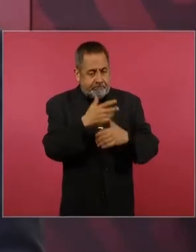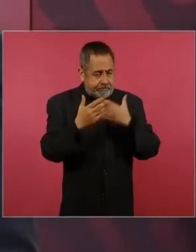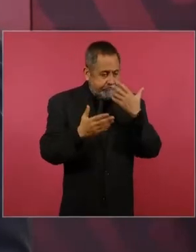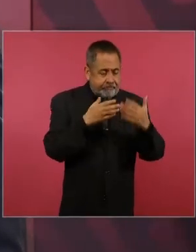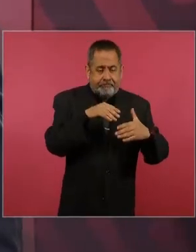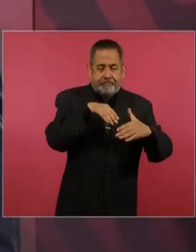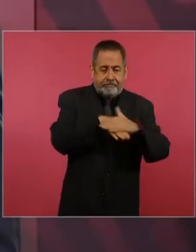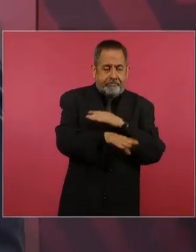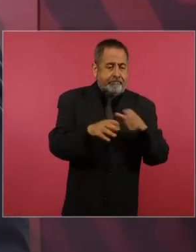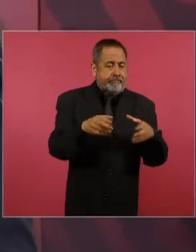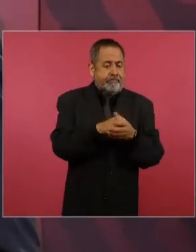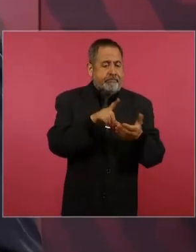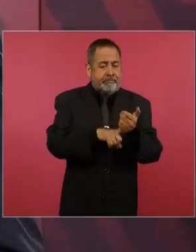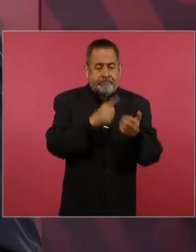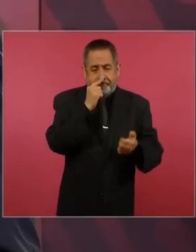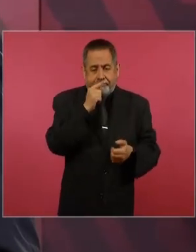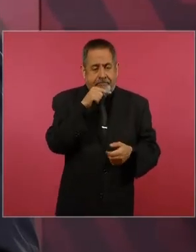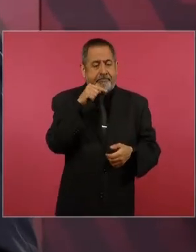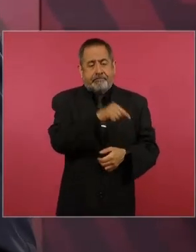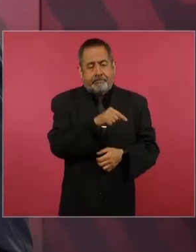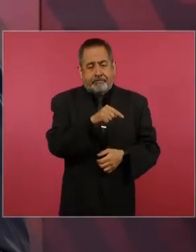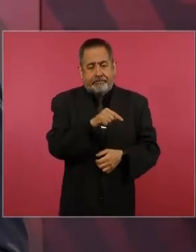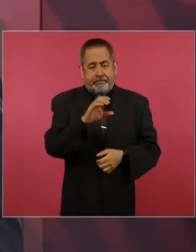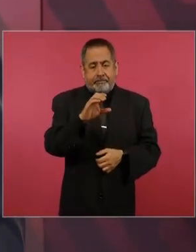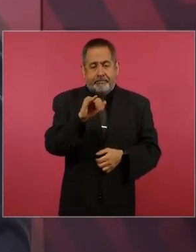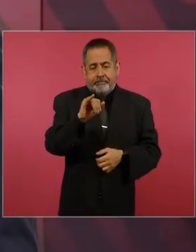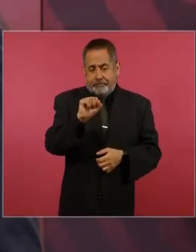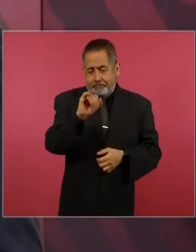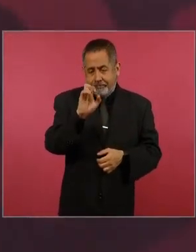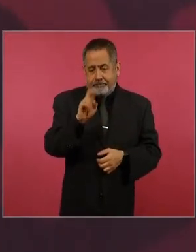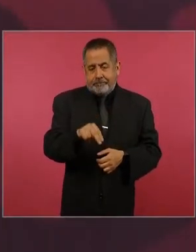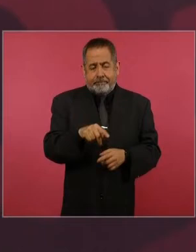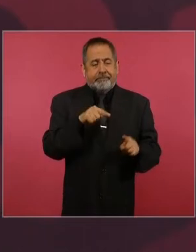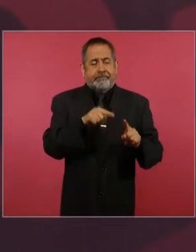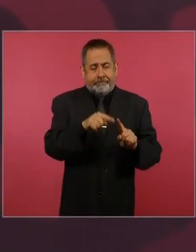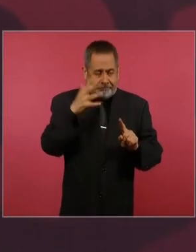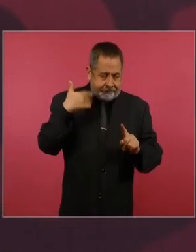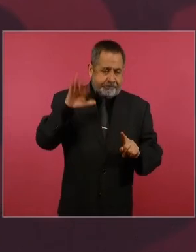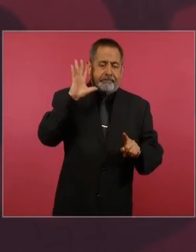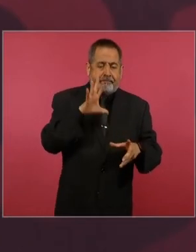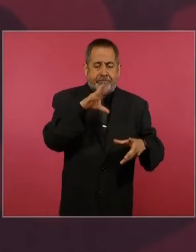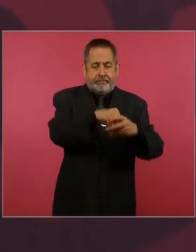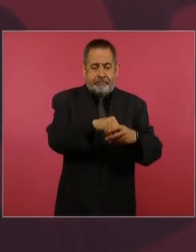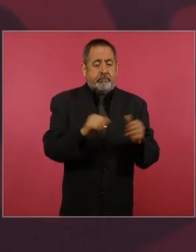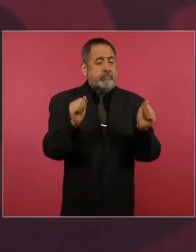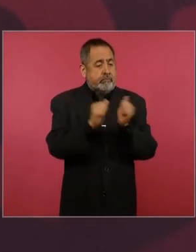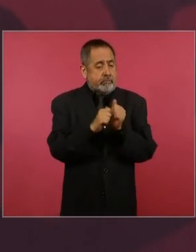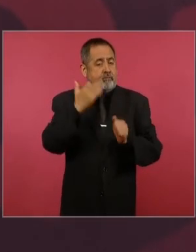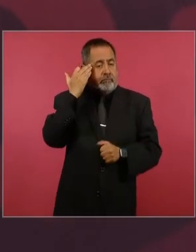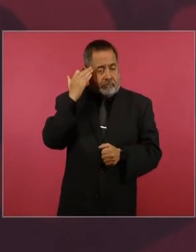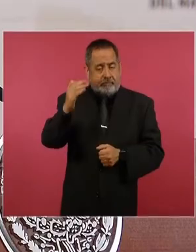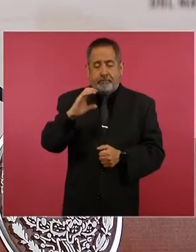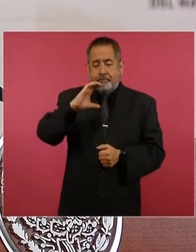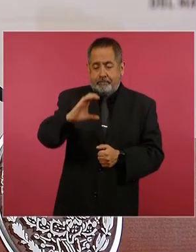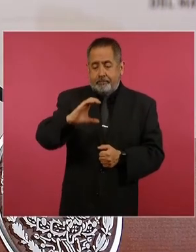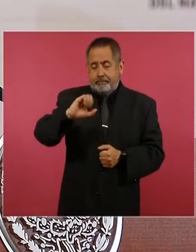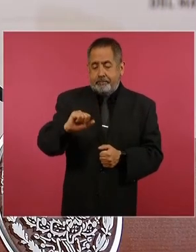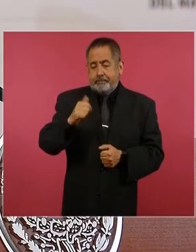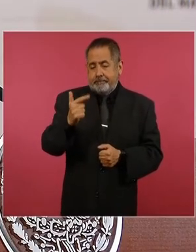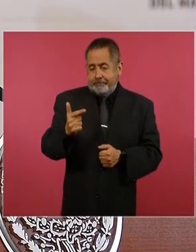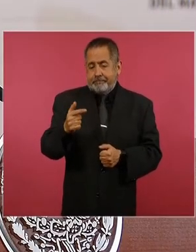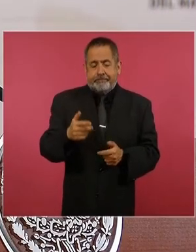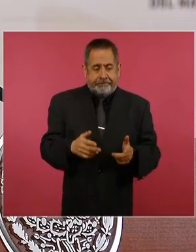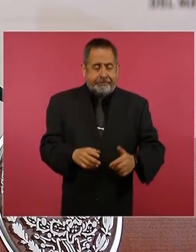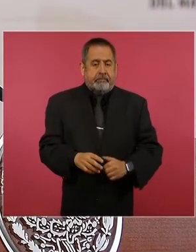pública policíaca en el CISEN, con Carlos Salinas